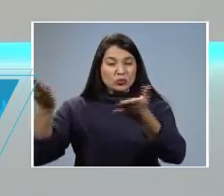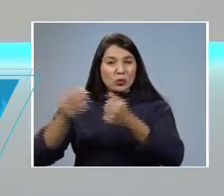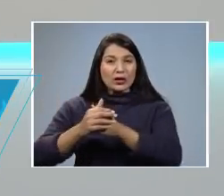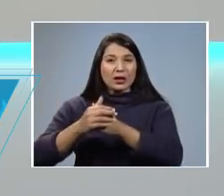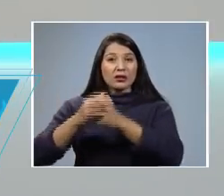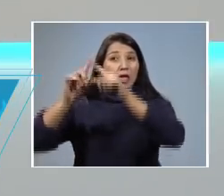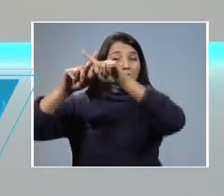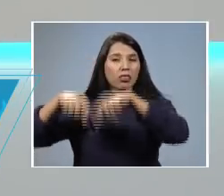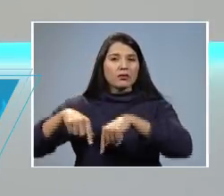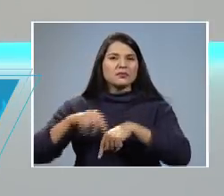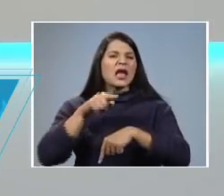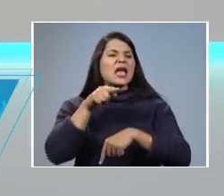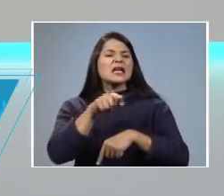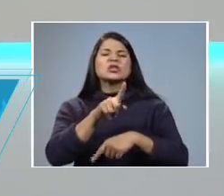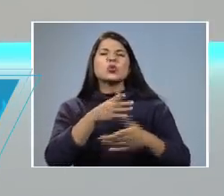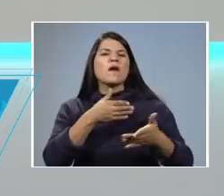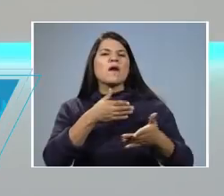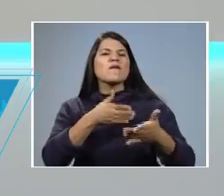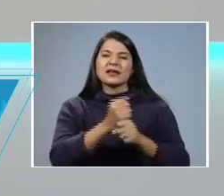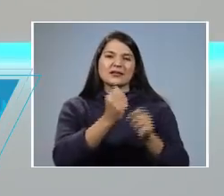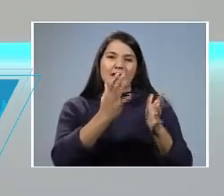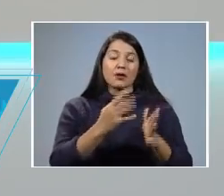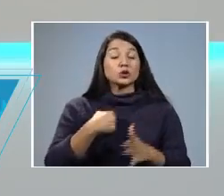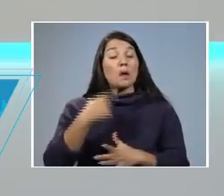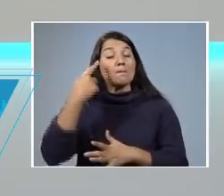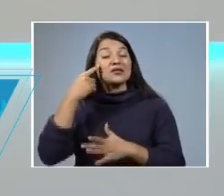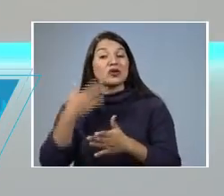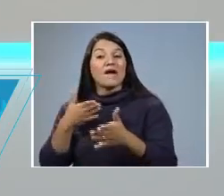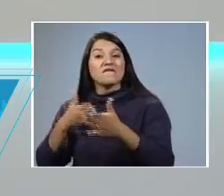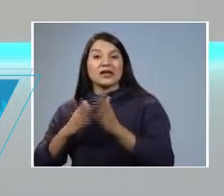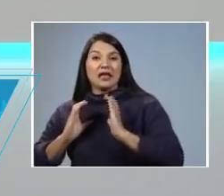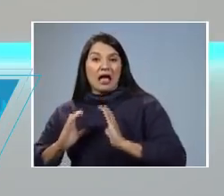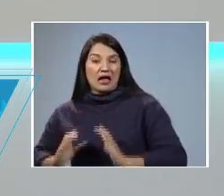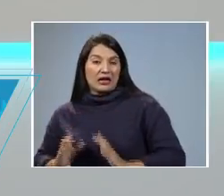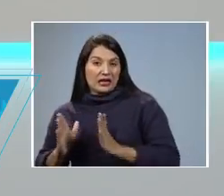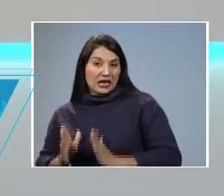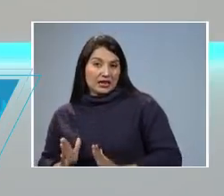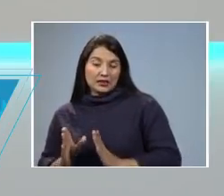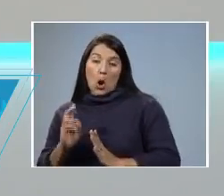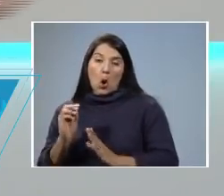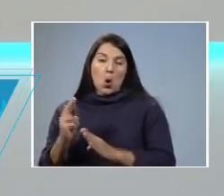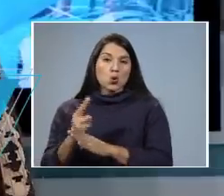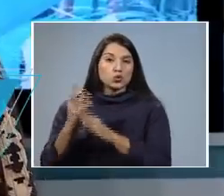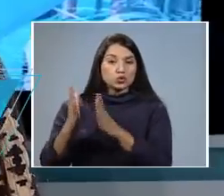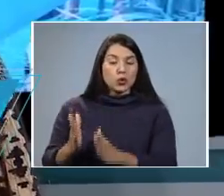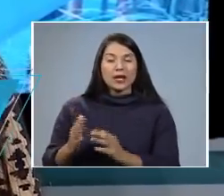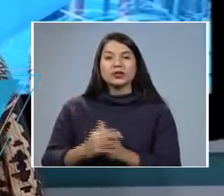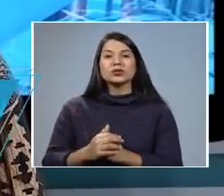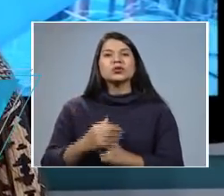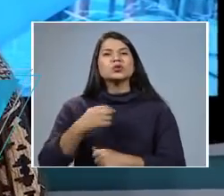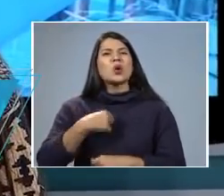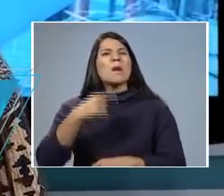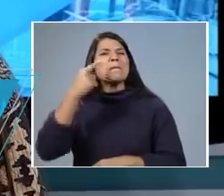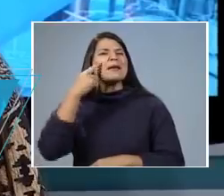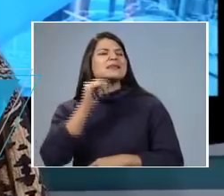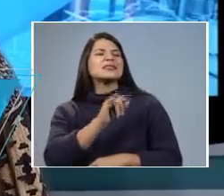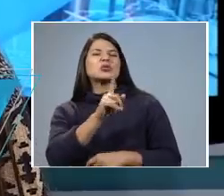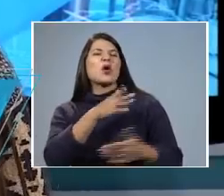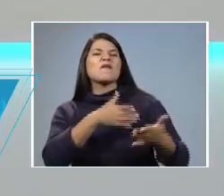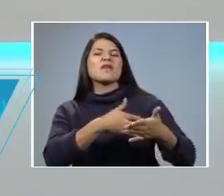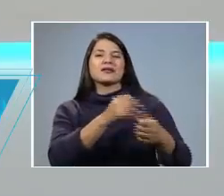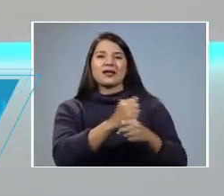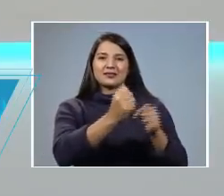público. Y en eso la medida, pues, no sé, es como muy efectivista, pero me parece que a quien está afectando no es a las personas que